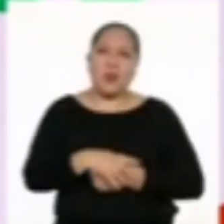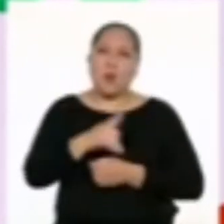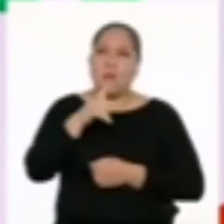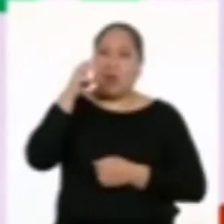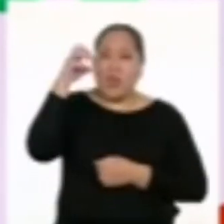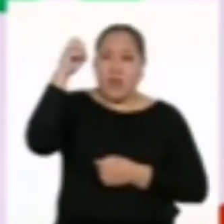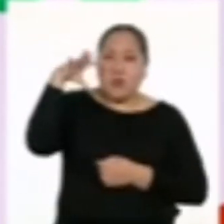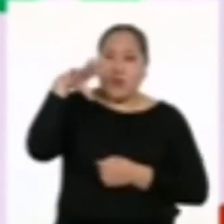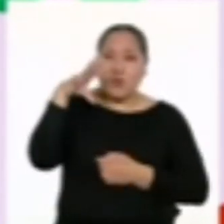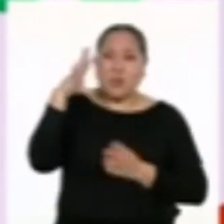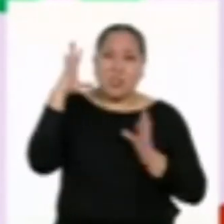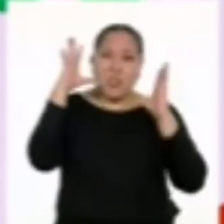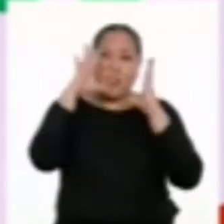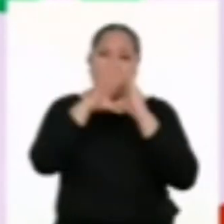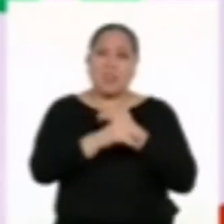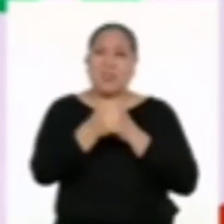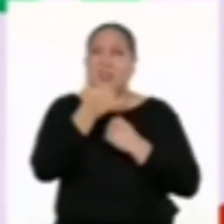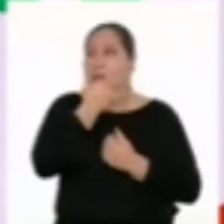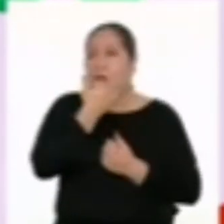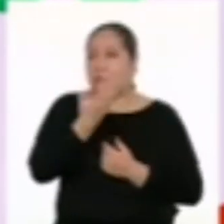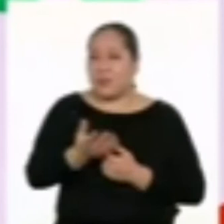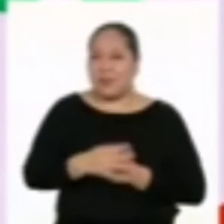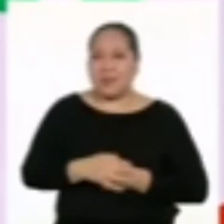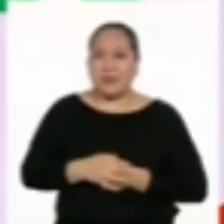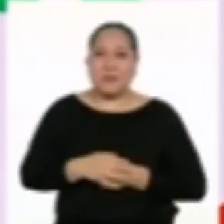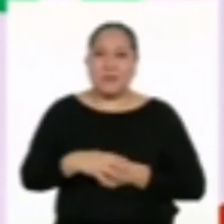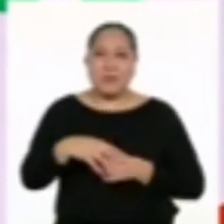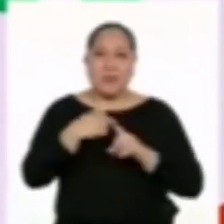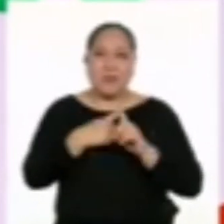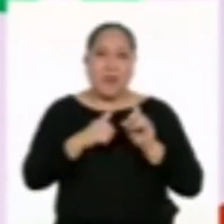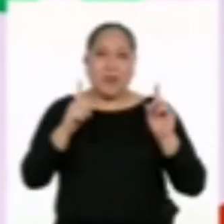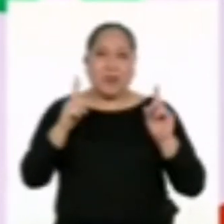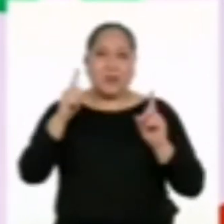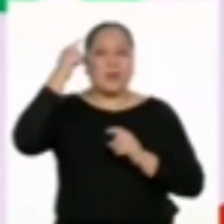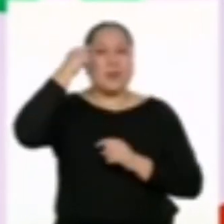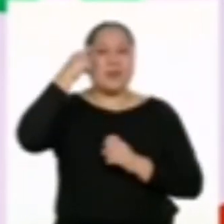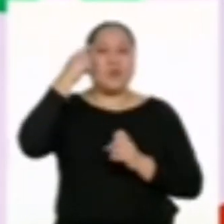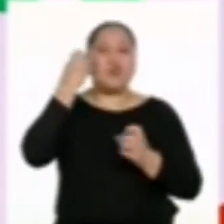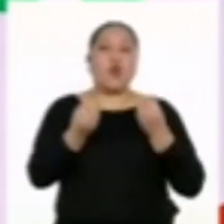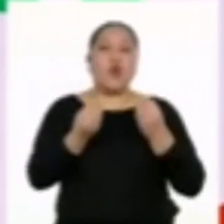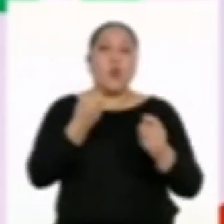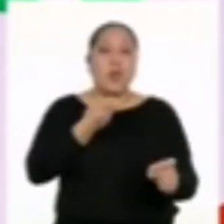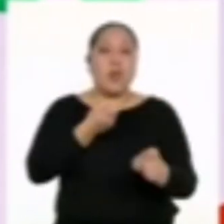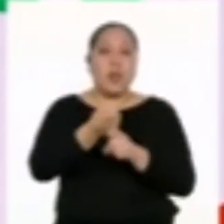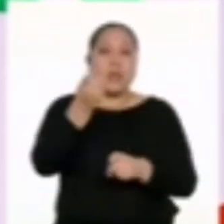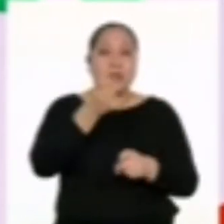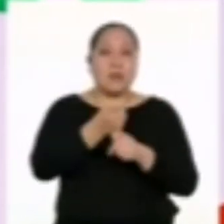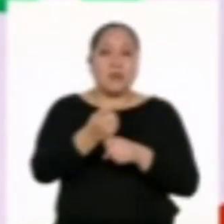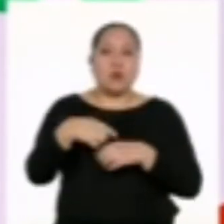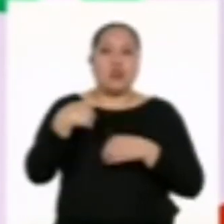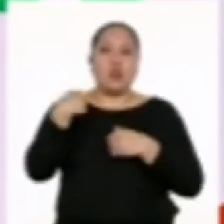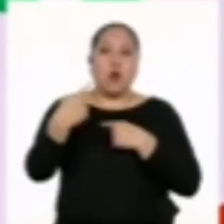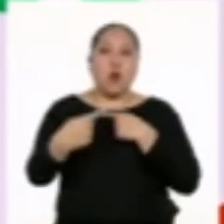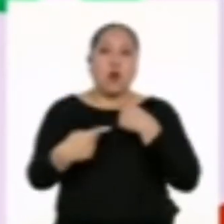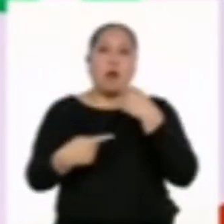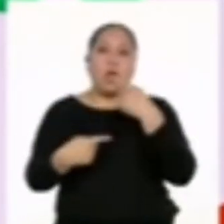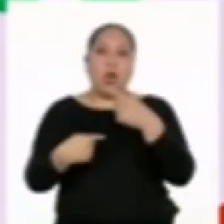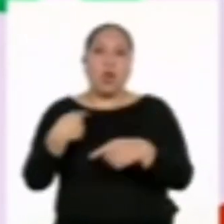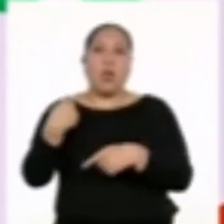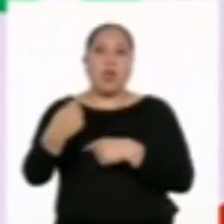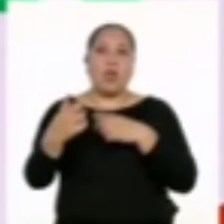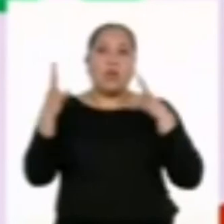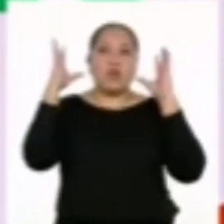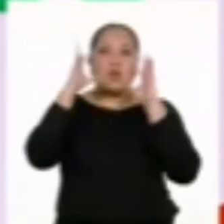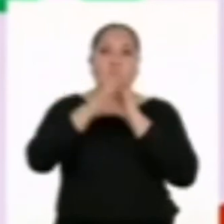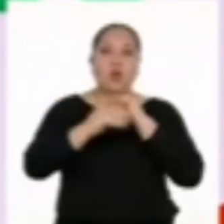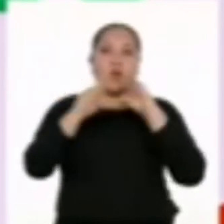una lucecita prendida toda la noche, ¿qué puede hacer? Pero si nos ponemos a pensar en el impacto que eso genera noche tras noche y que hay más